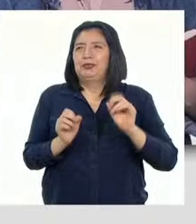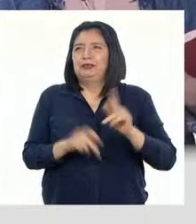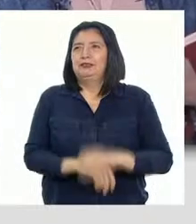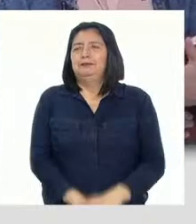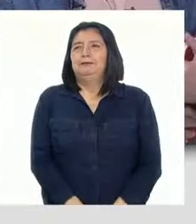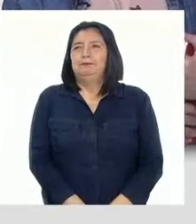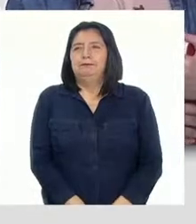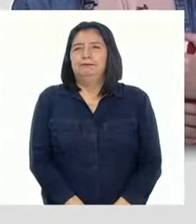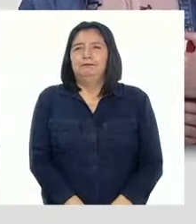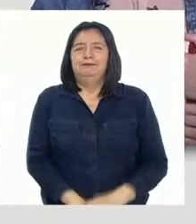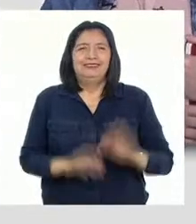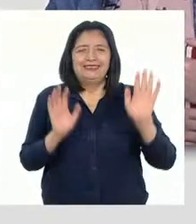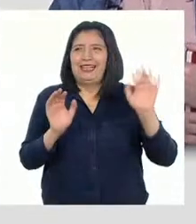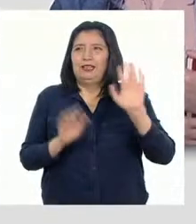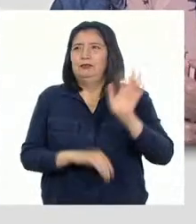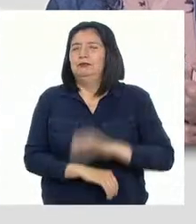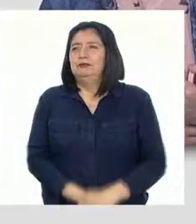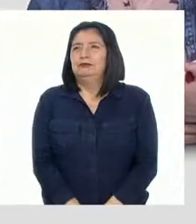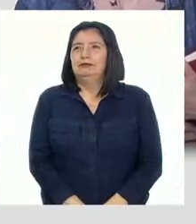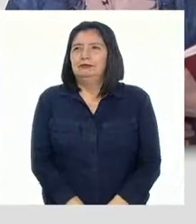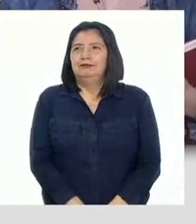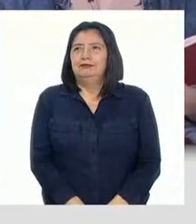próxima oportunidad. ¡Chao!